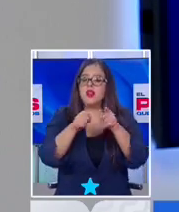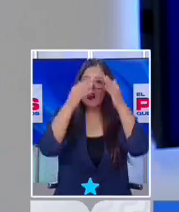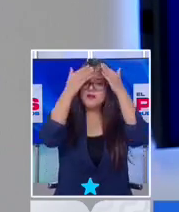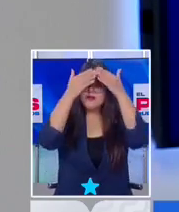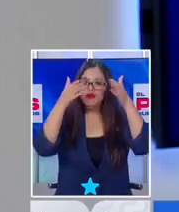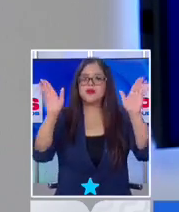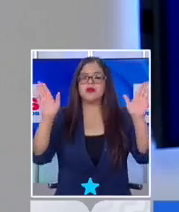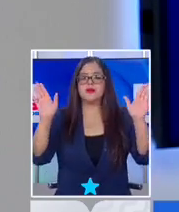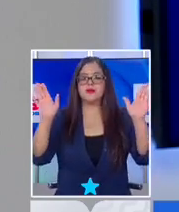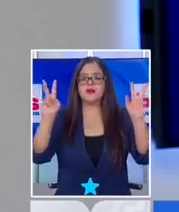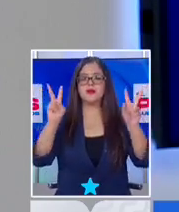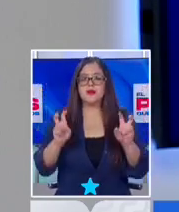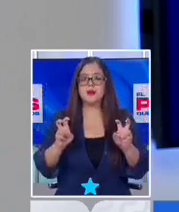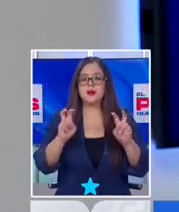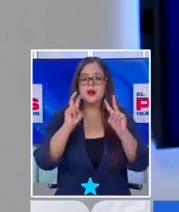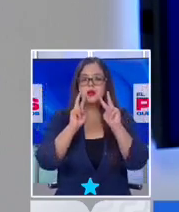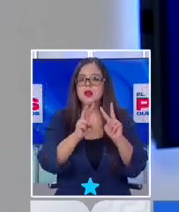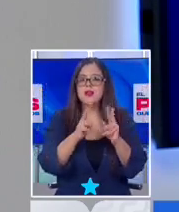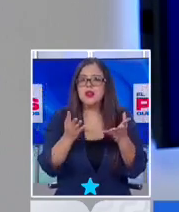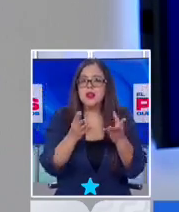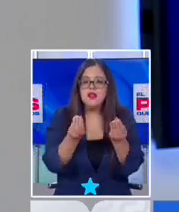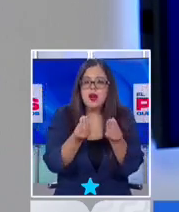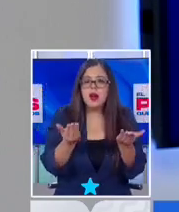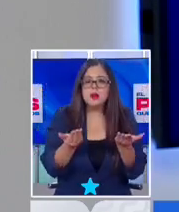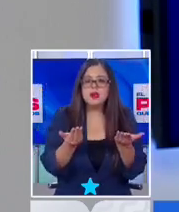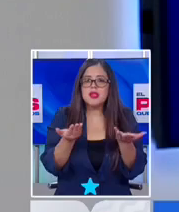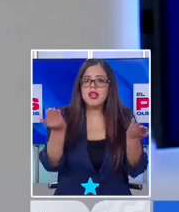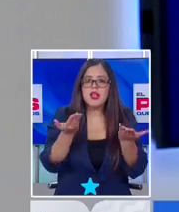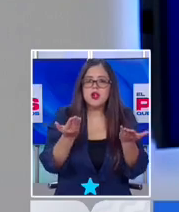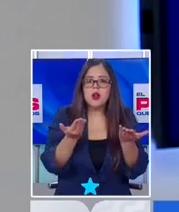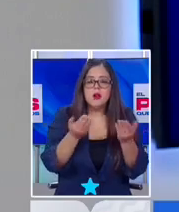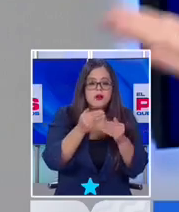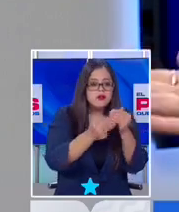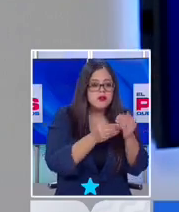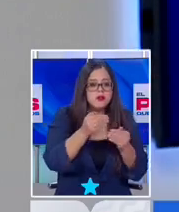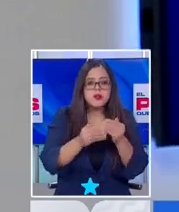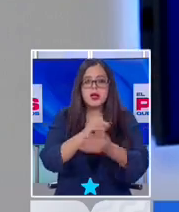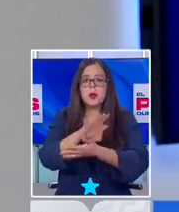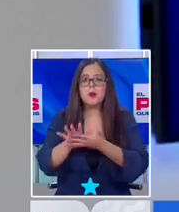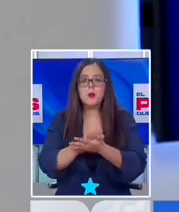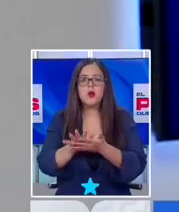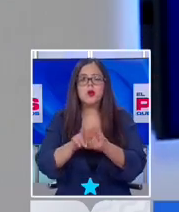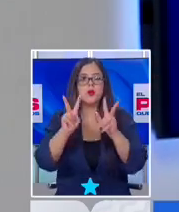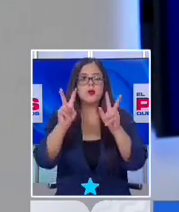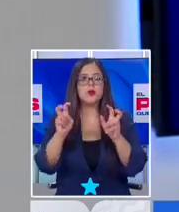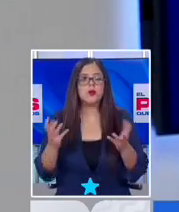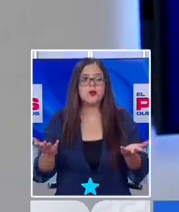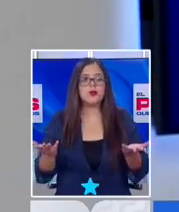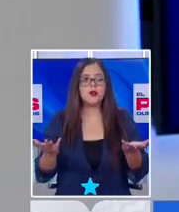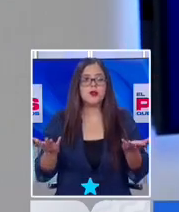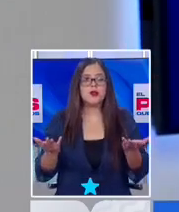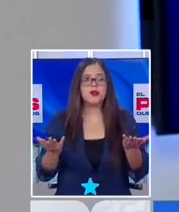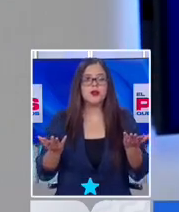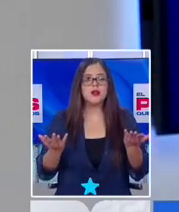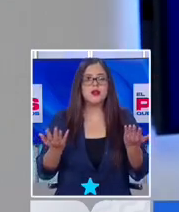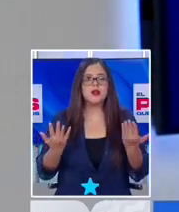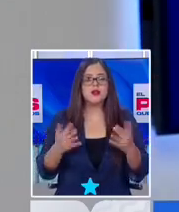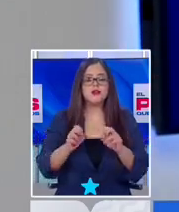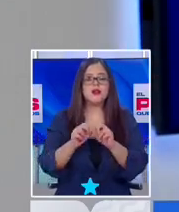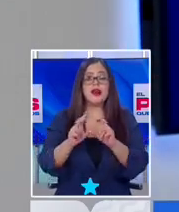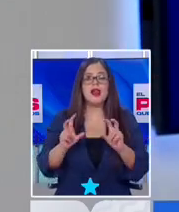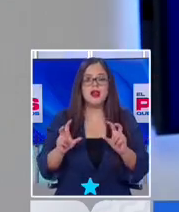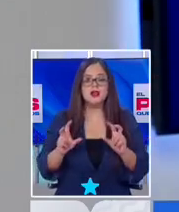respecto a eso y ver qué es lo que puede ir pasando y cómo se van dando los procesos como por ejemplo con estas voces que han levantado las alertas